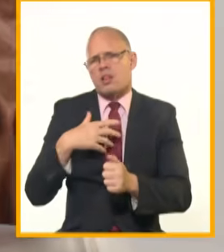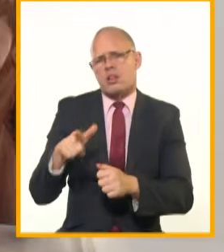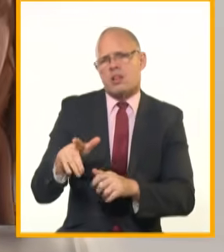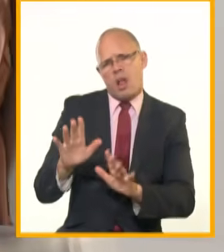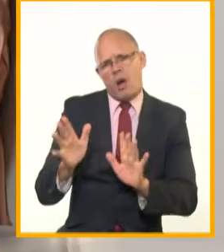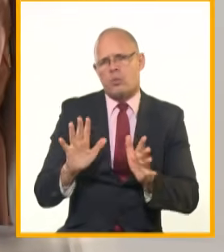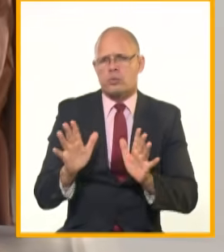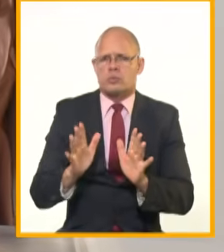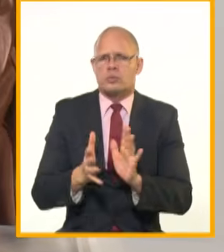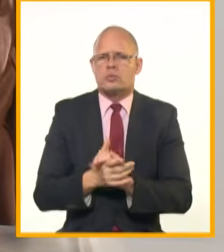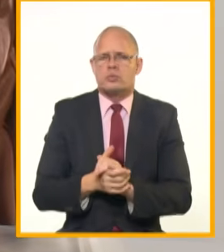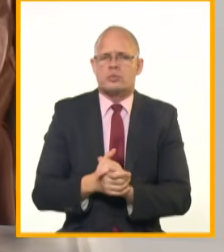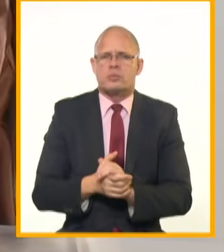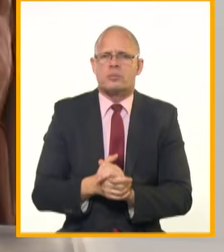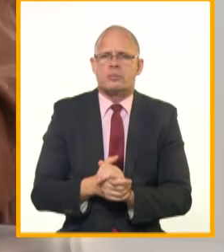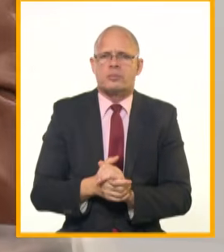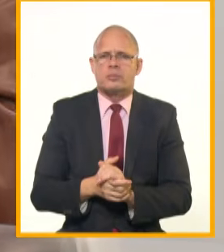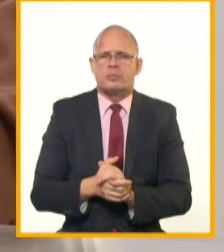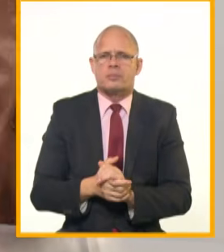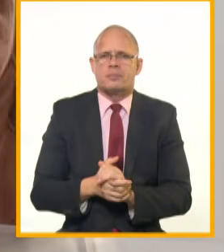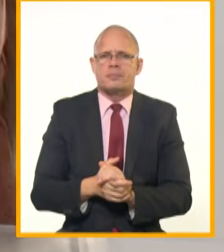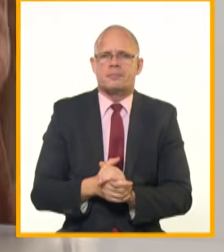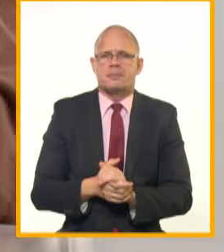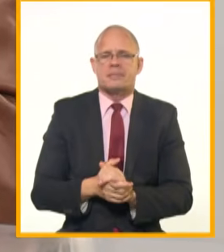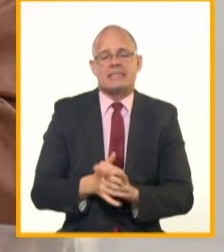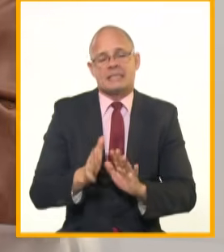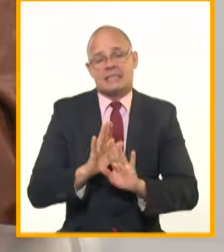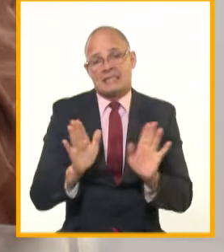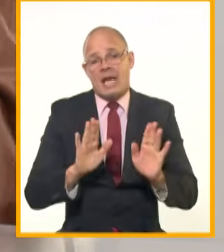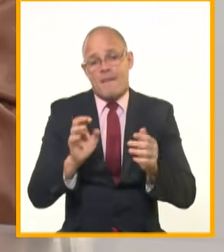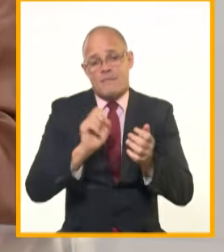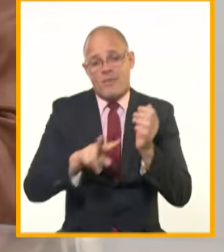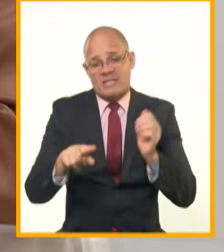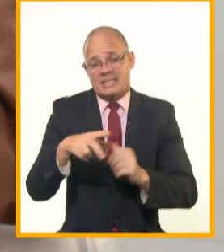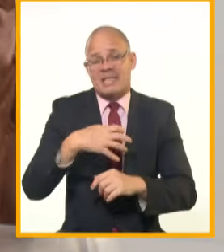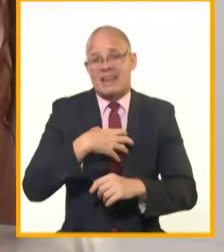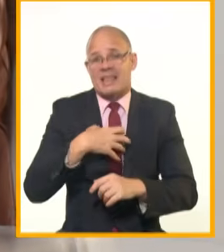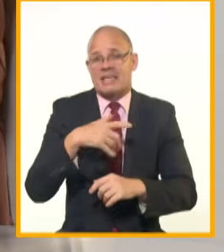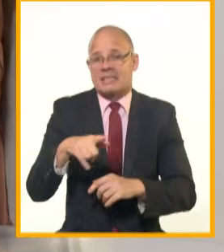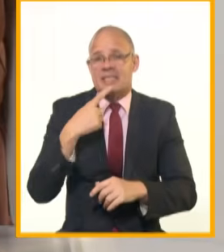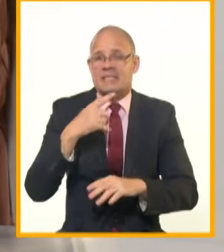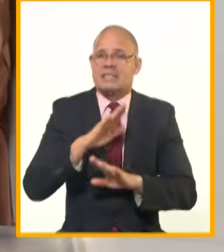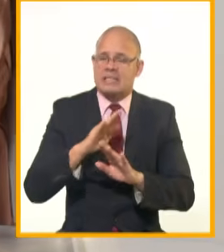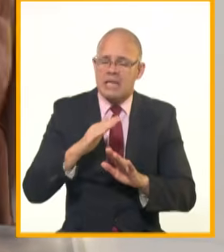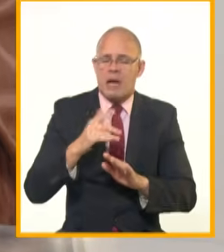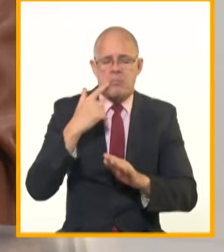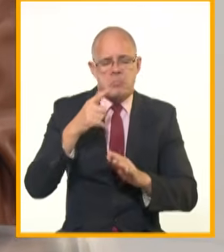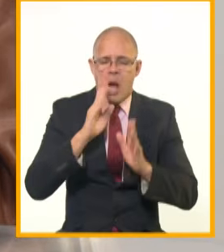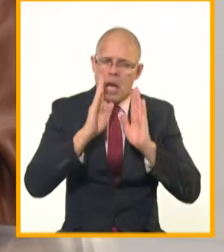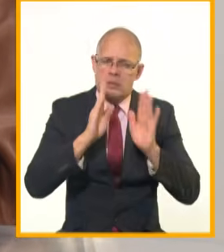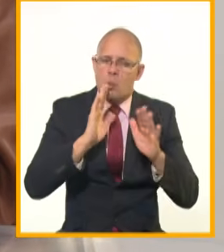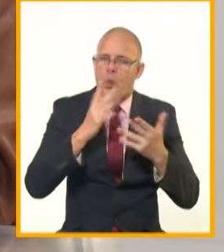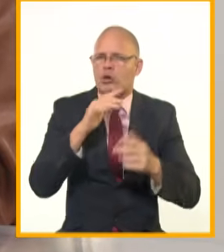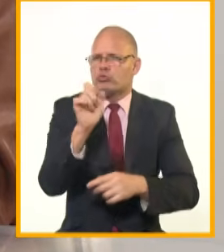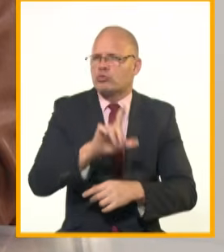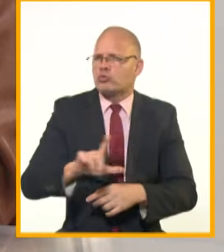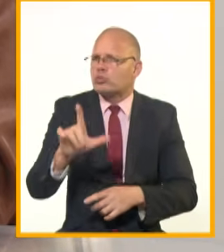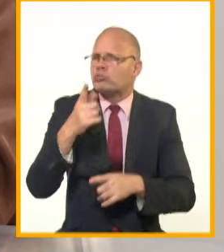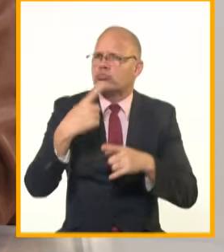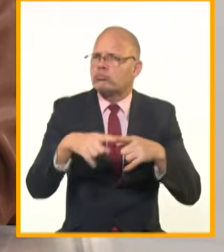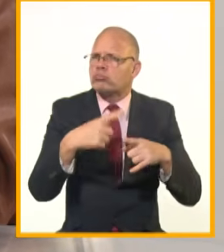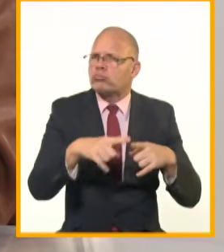fuerte, pero bueno, ya la provincia puede decir que tiene una infraestructura hacia lo social. Nos